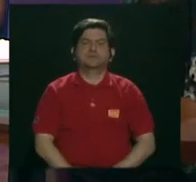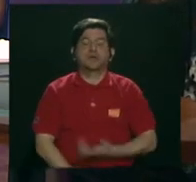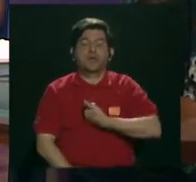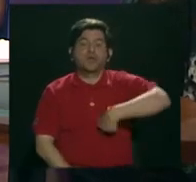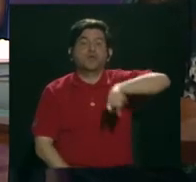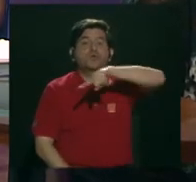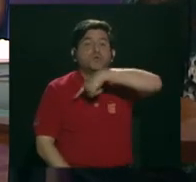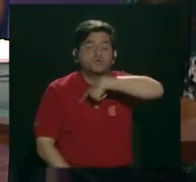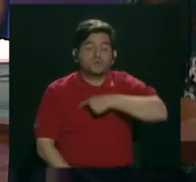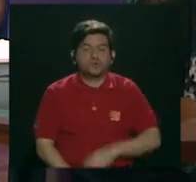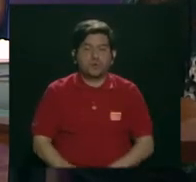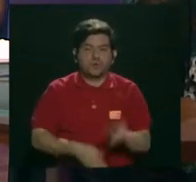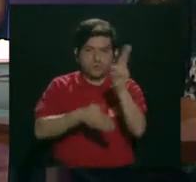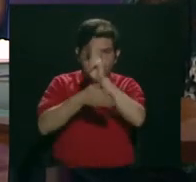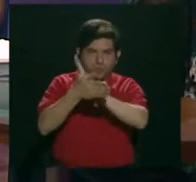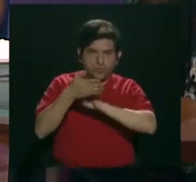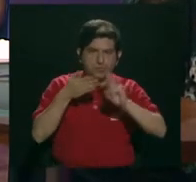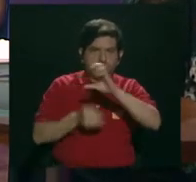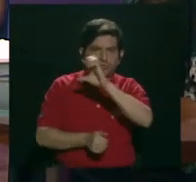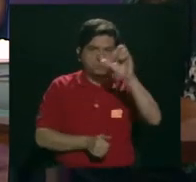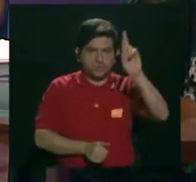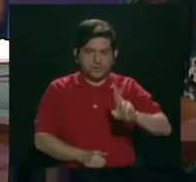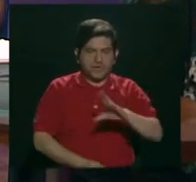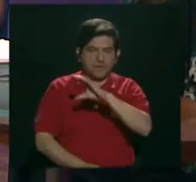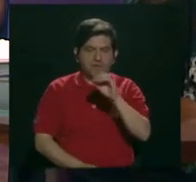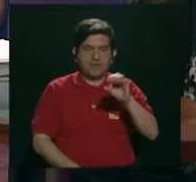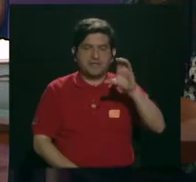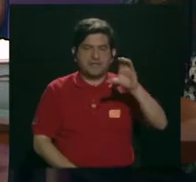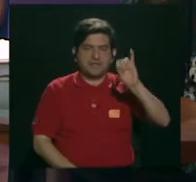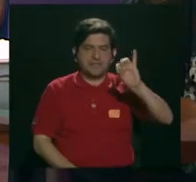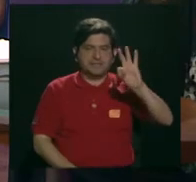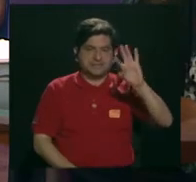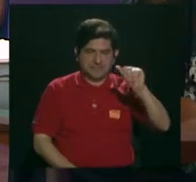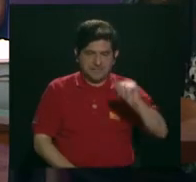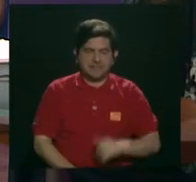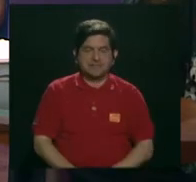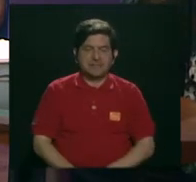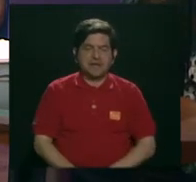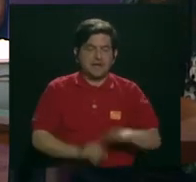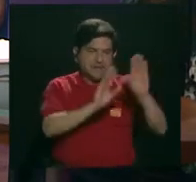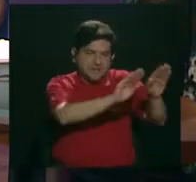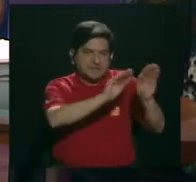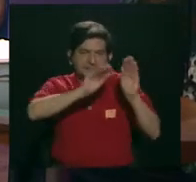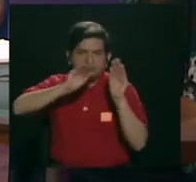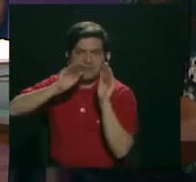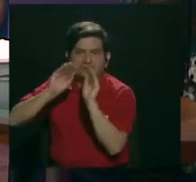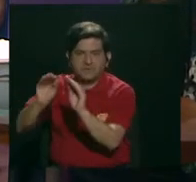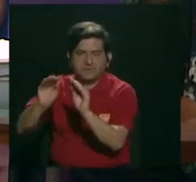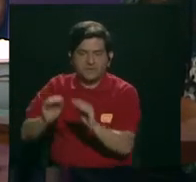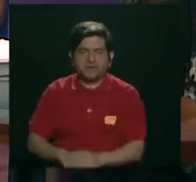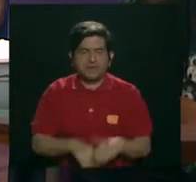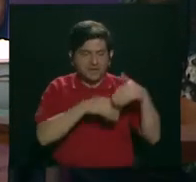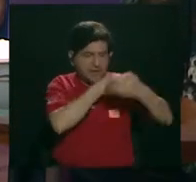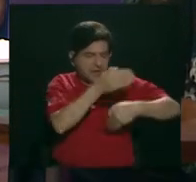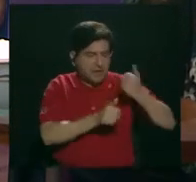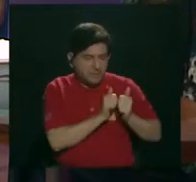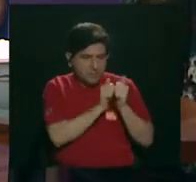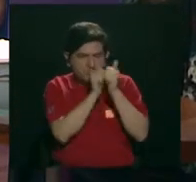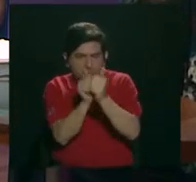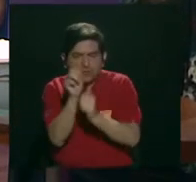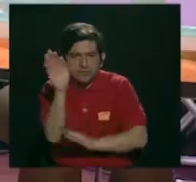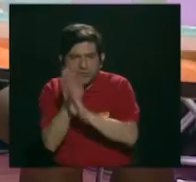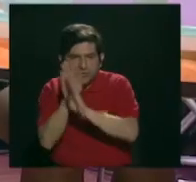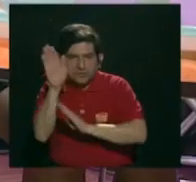nosotros desde la Universidad de Costa Rica y el CITA, pues fue la transferencia o el acompañamiento en el